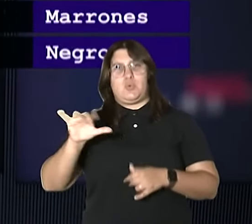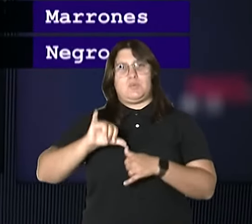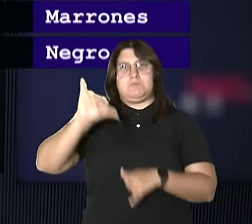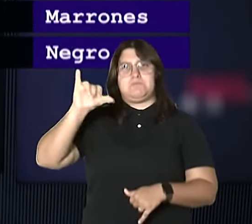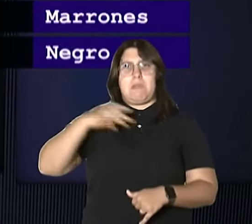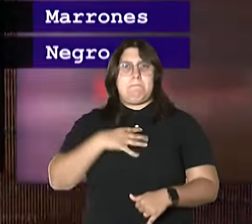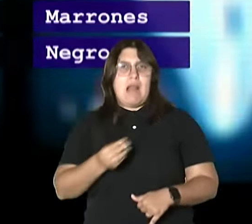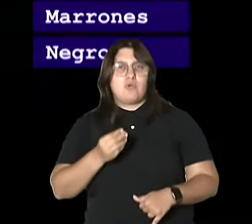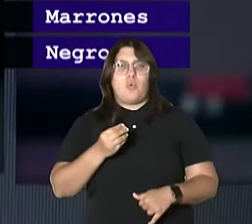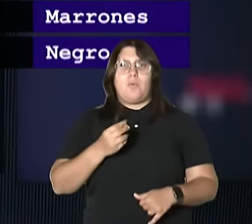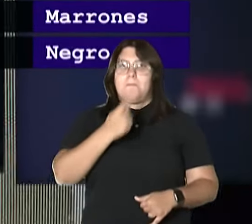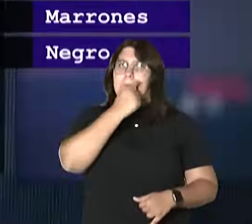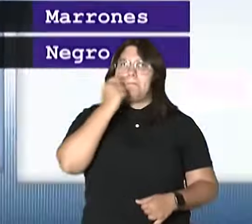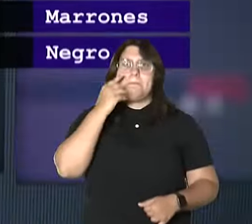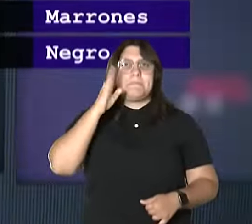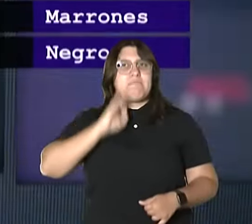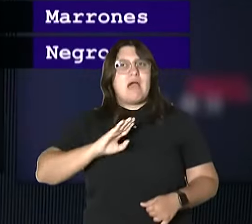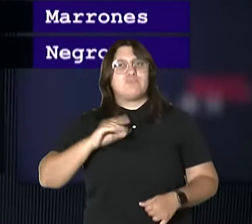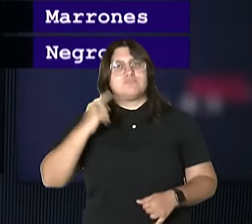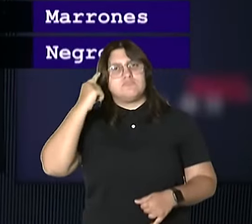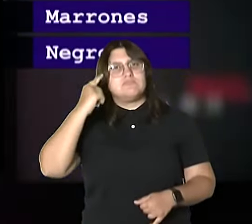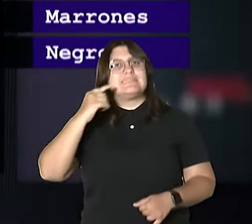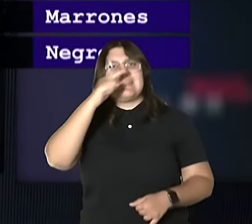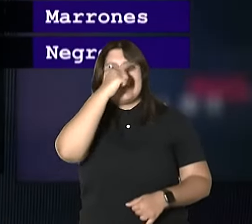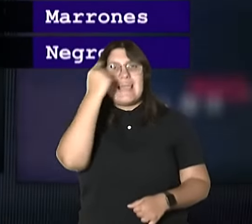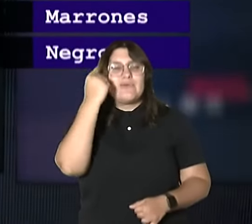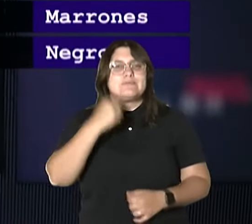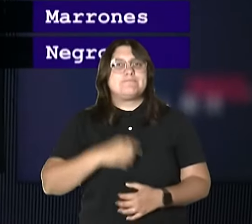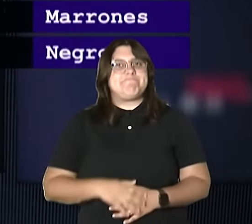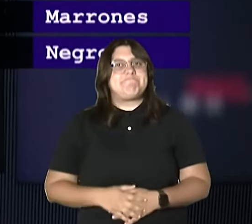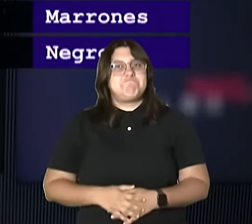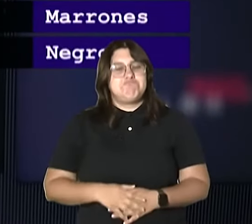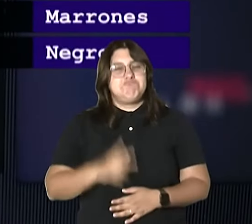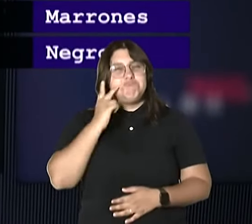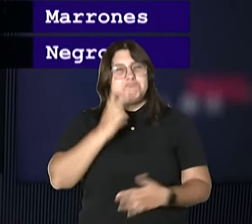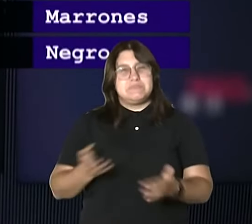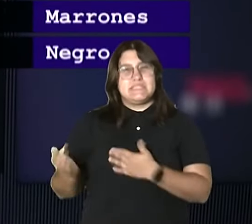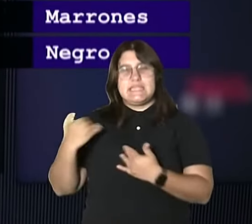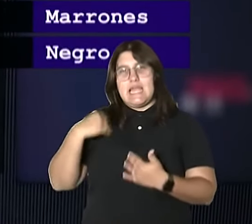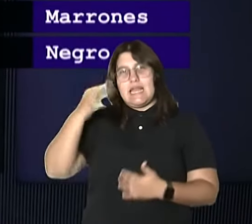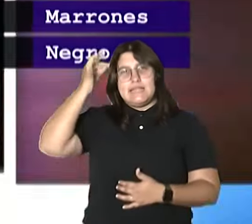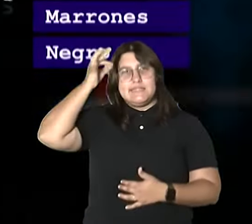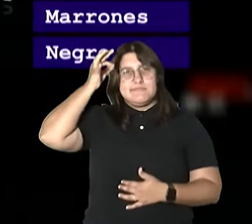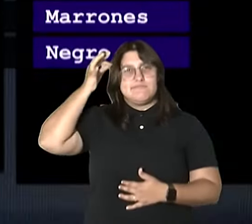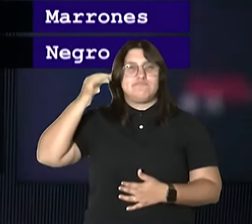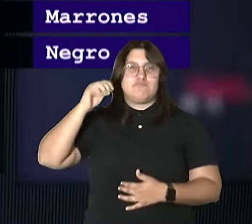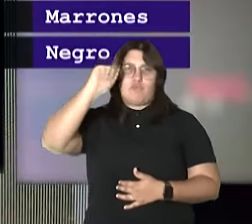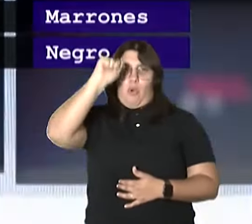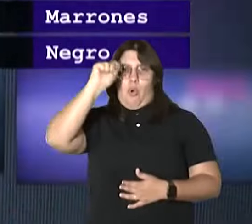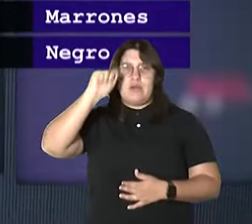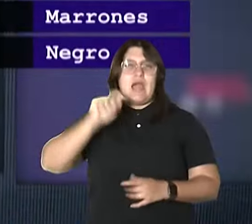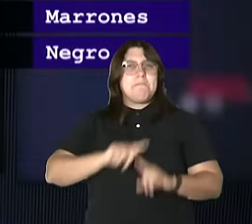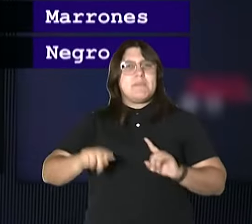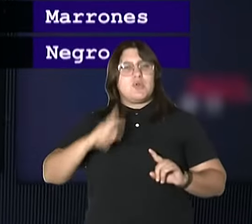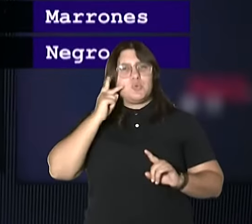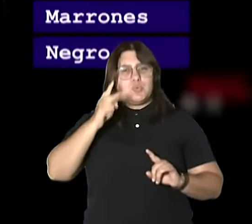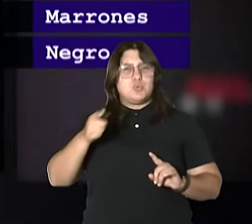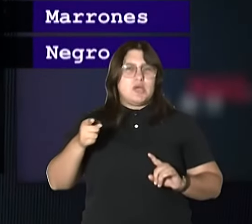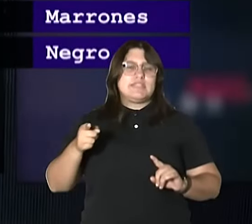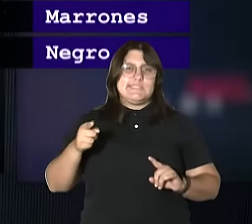muchacho joven de ojos color marrón y cabello negro ahí pues tienen una una gorra verdad Pero eh estas personas saben que están siendo